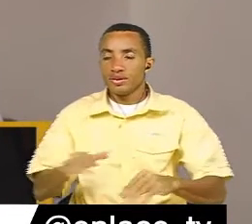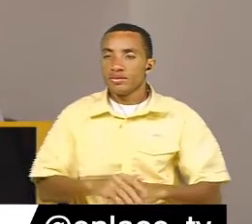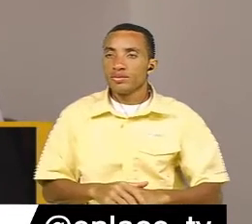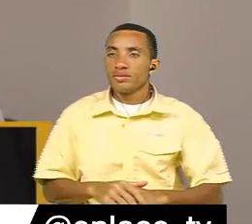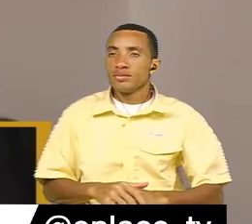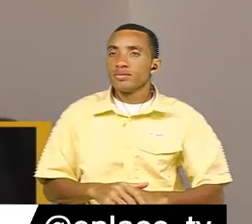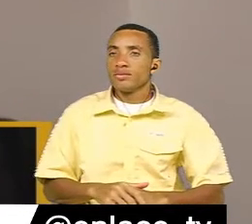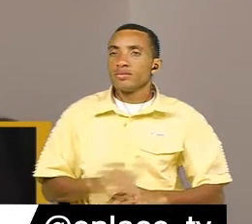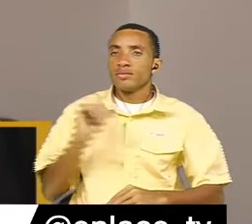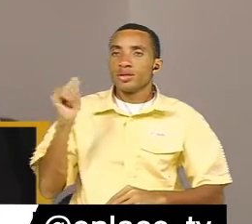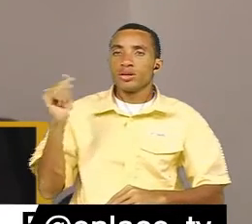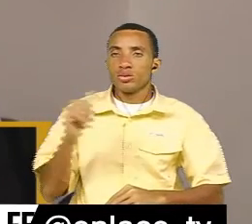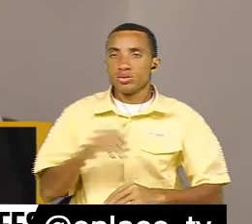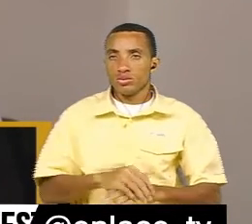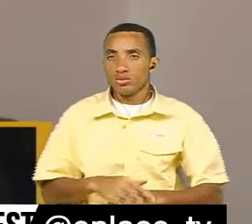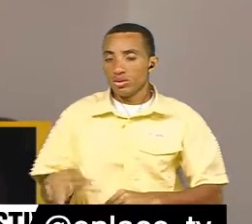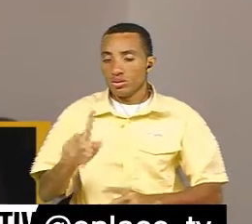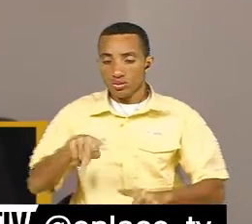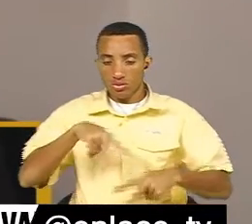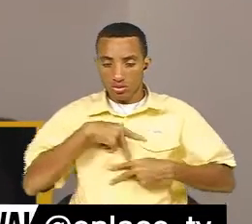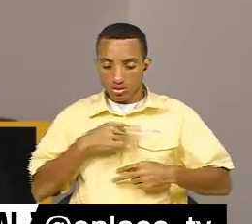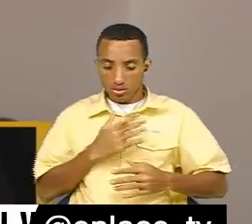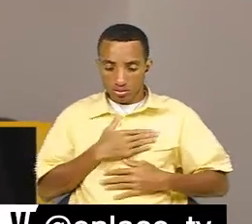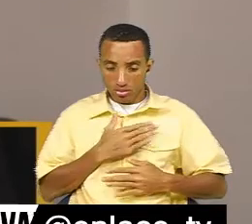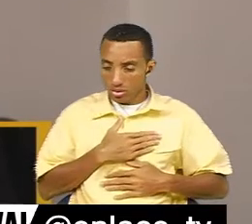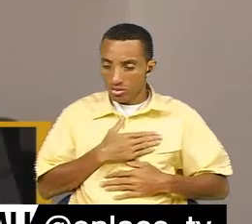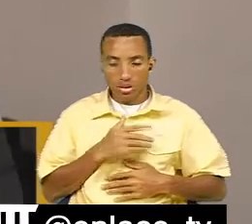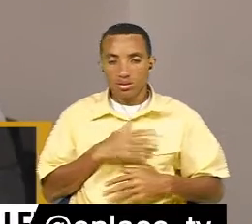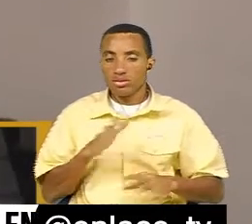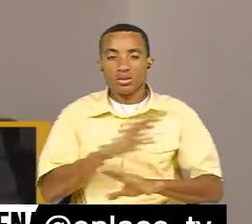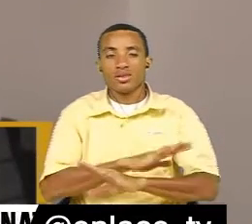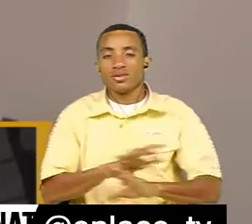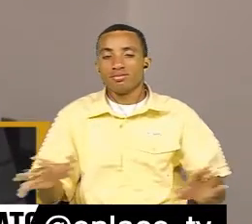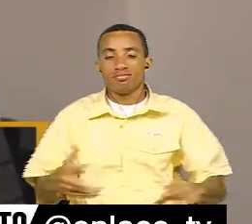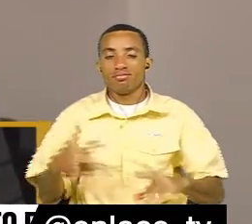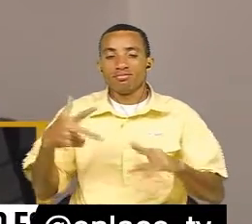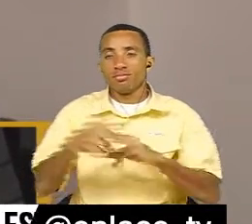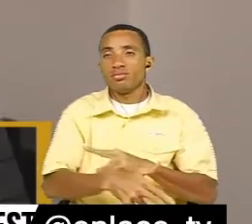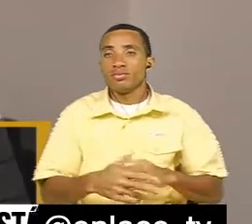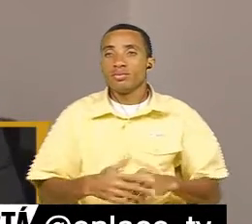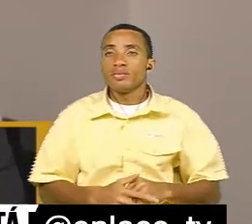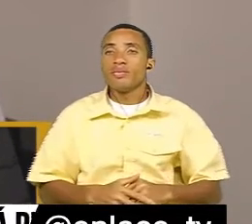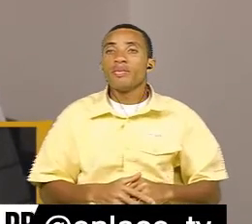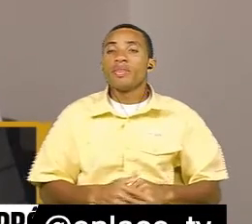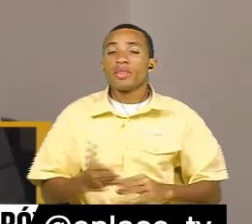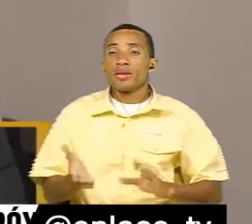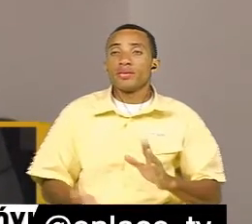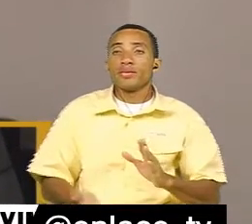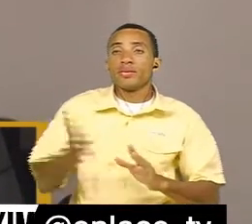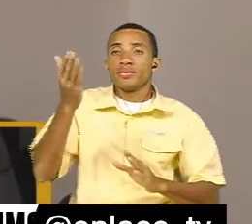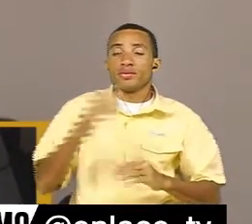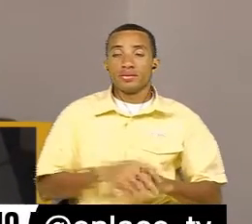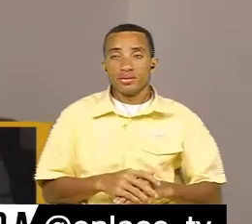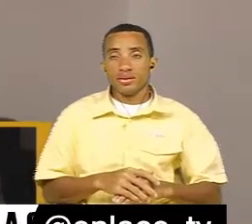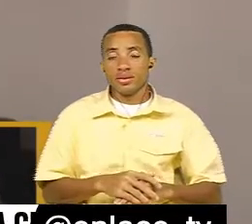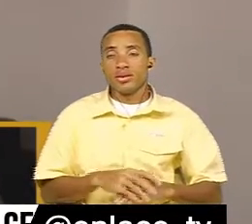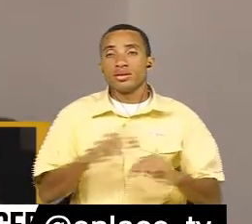voluntariamente por sus propietarios, por sus dueños de esas matrículas. Y una cifra alta,